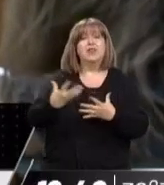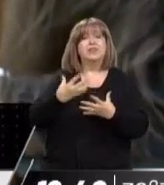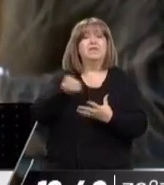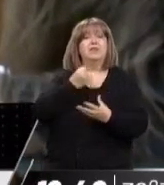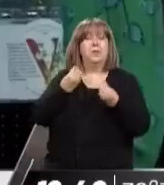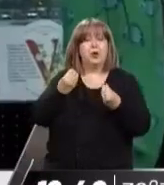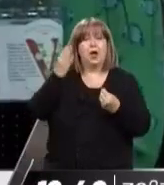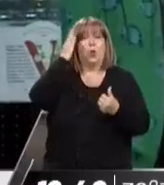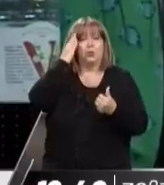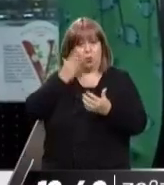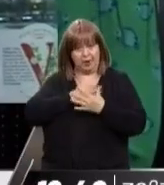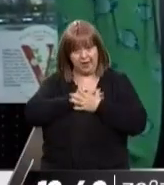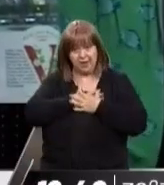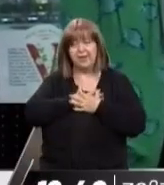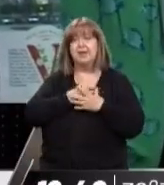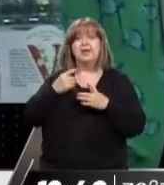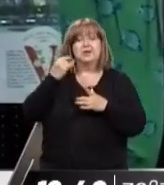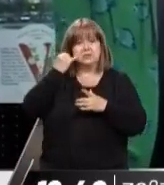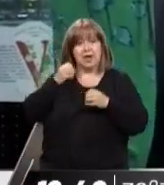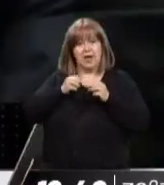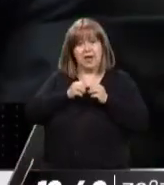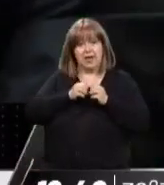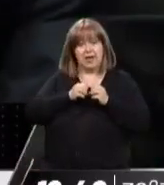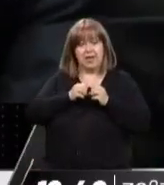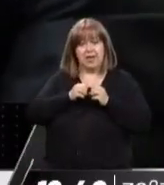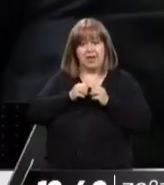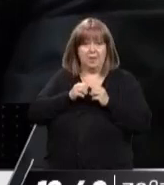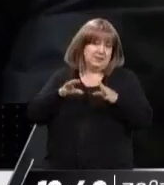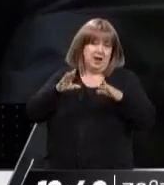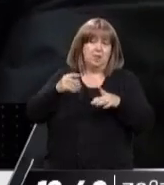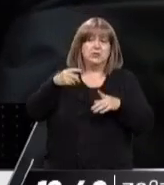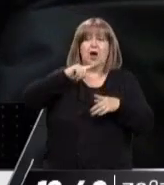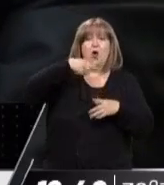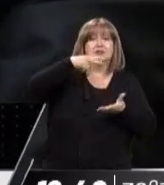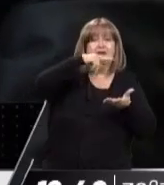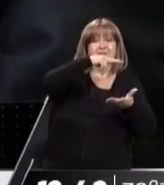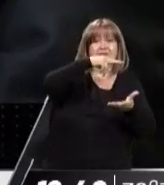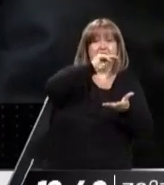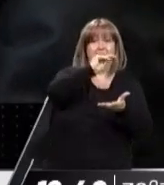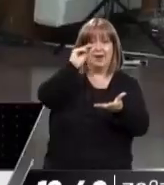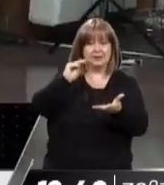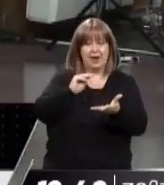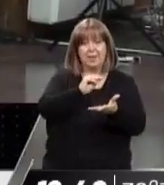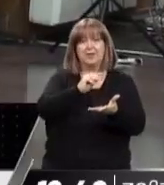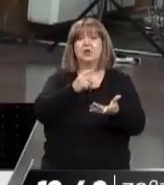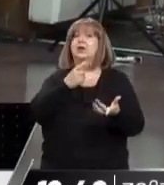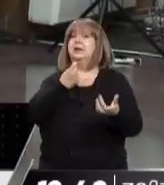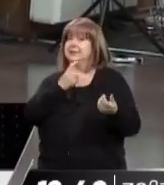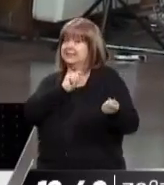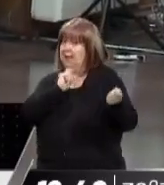¿sí? Vamos a comenzar, ya hemos comenzado, sinceramente, si pueden ver en otras vendimias, que hay que hacer un buen cambio,